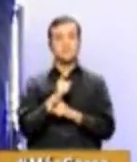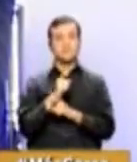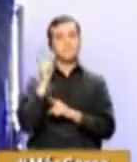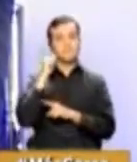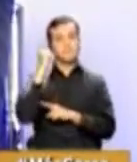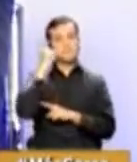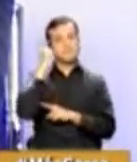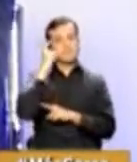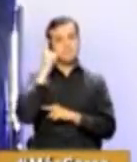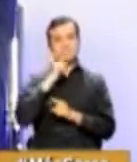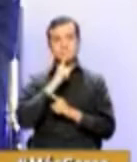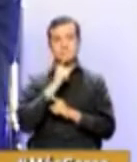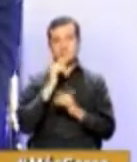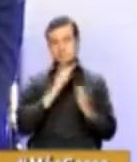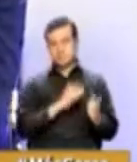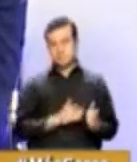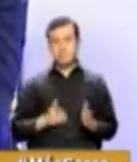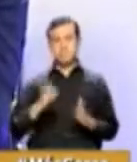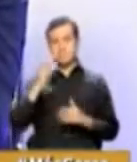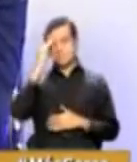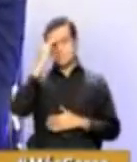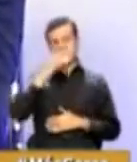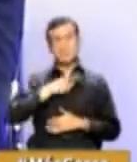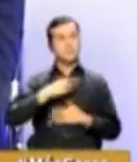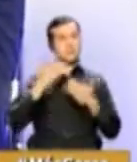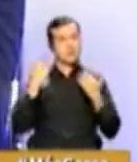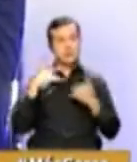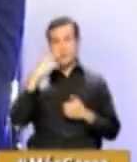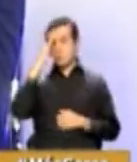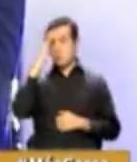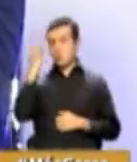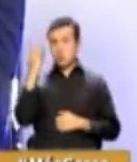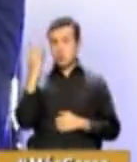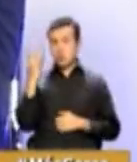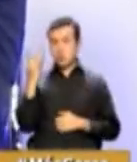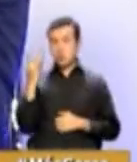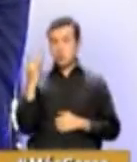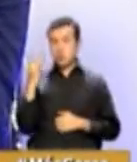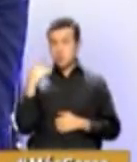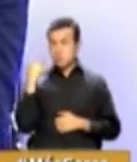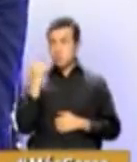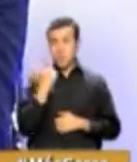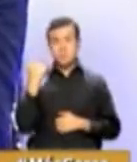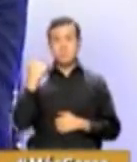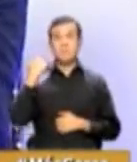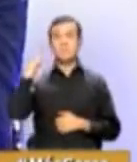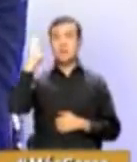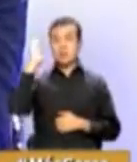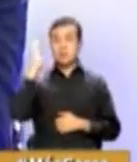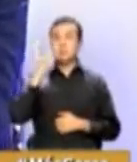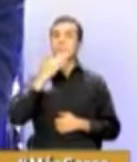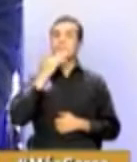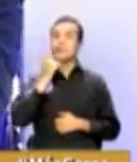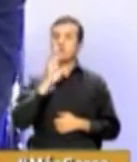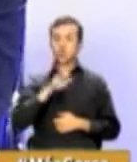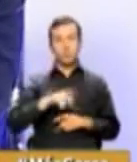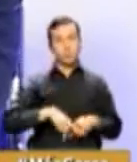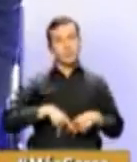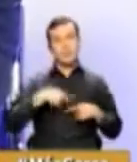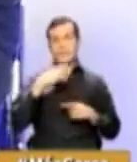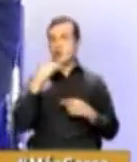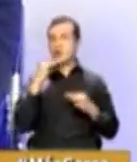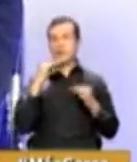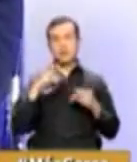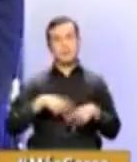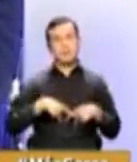es una buena, se podría decir, una buena decisión, porque, o sea, es más para mejorar su estilo de vida, su